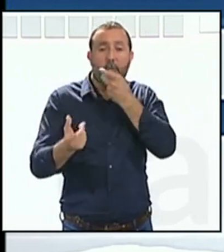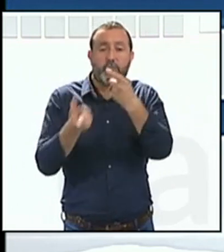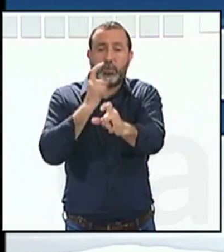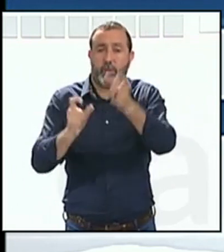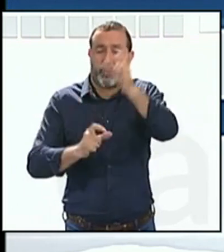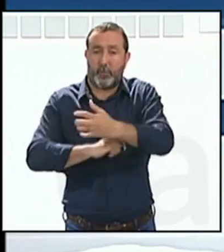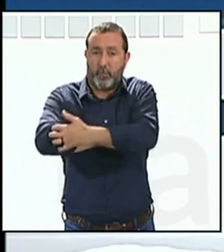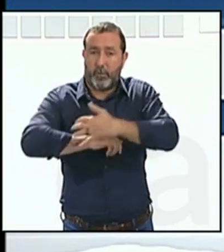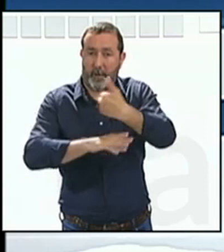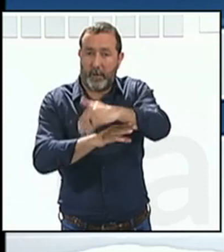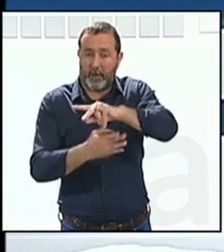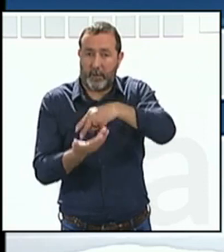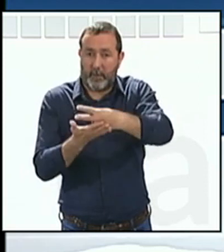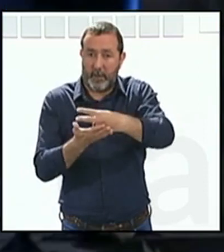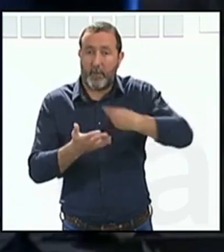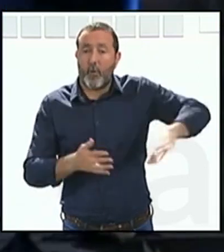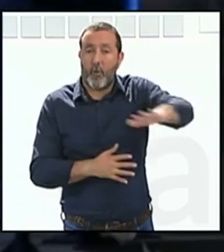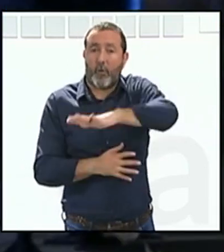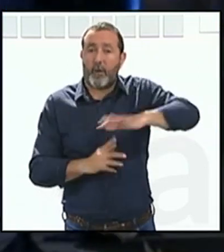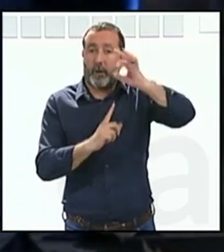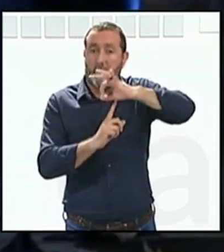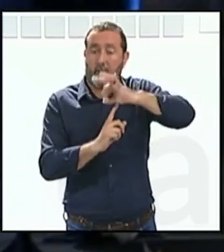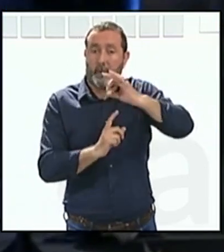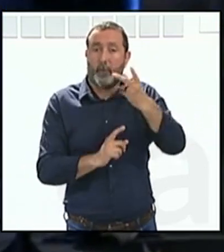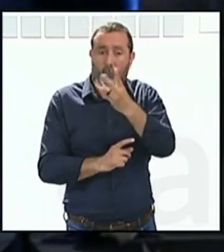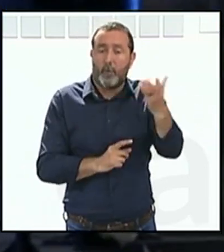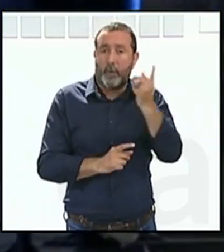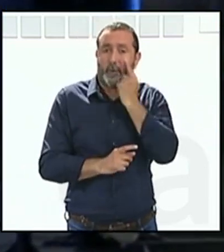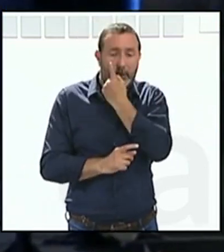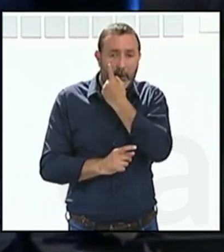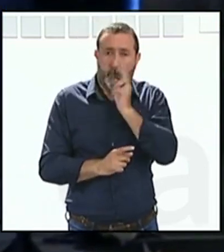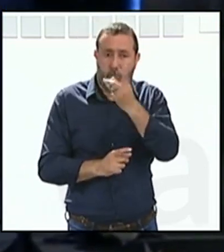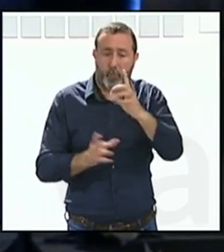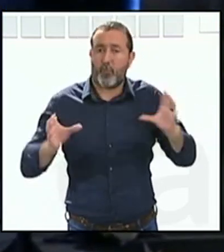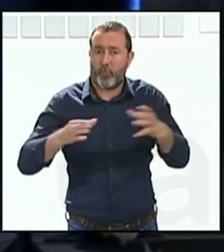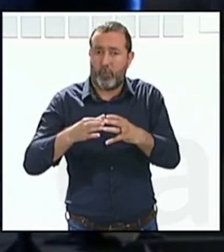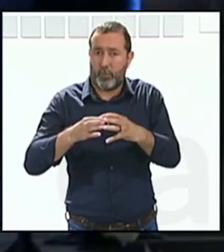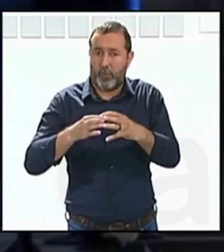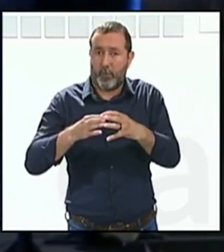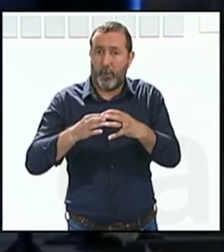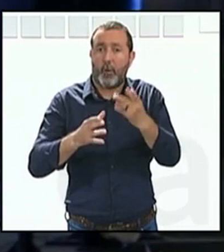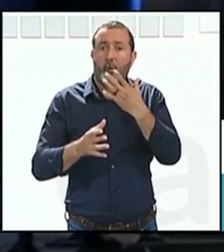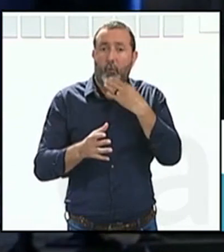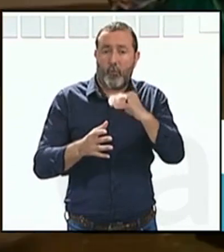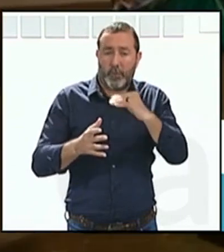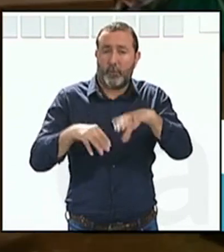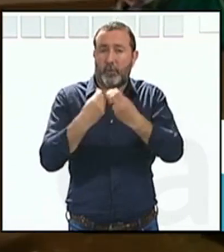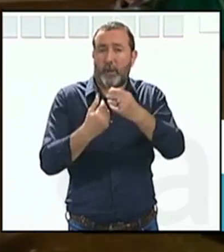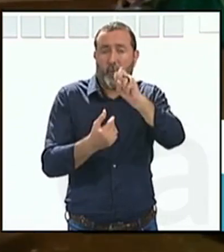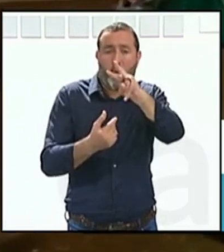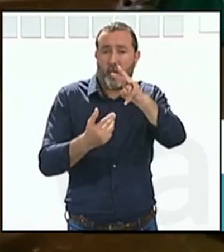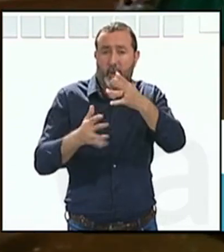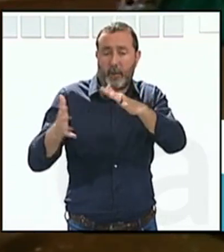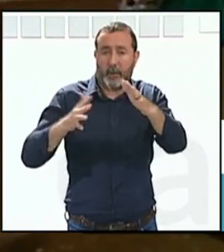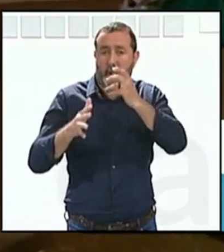los hechos ocurrieron en la plaza de la merced cuando varios testigos pudieron observar como un grupo de un grupo conformado por una docena de jóvenes